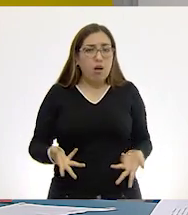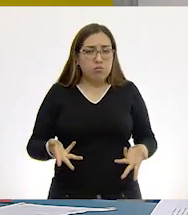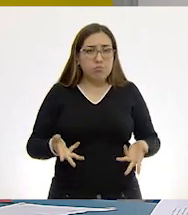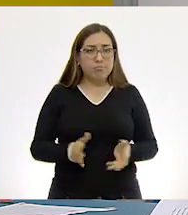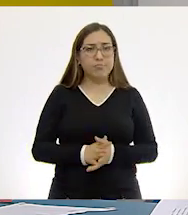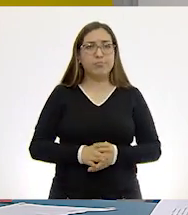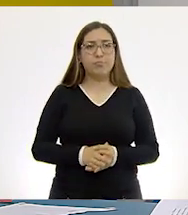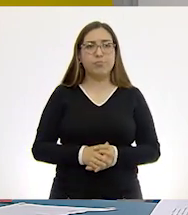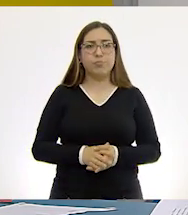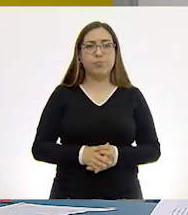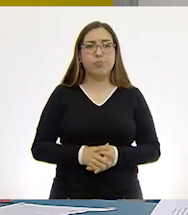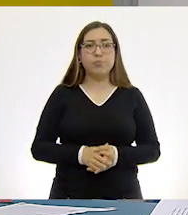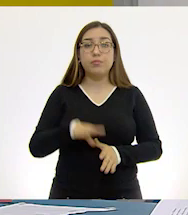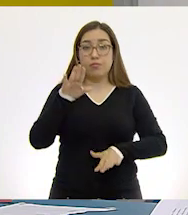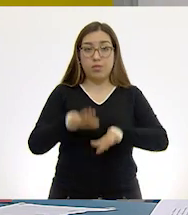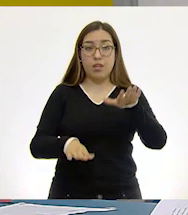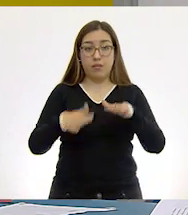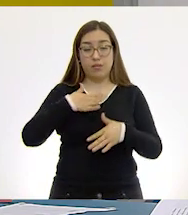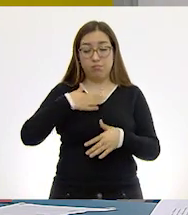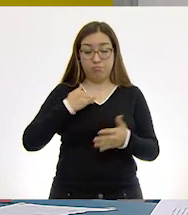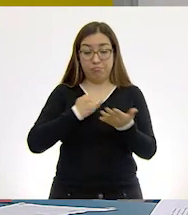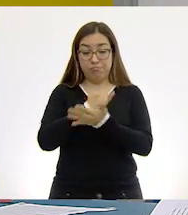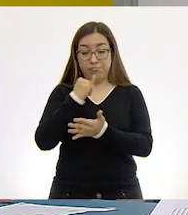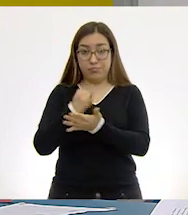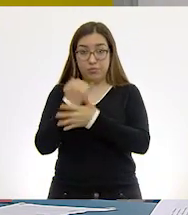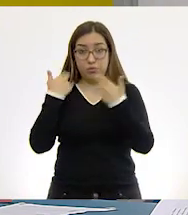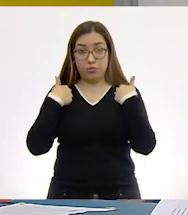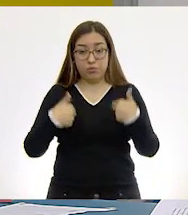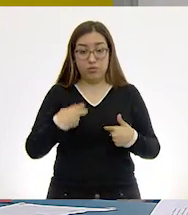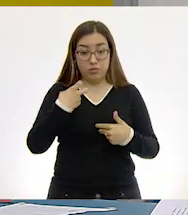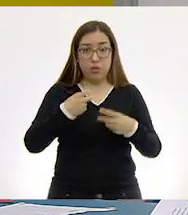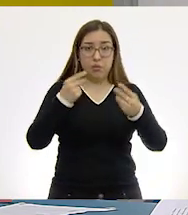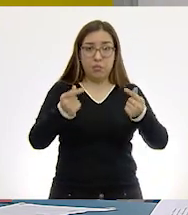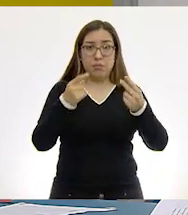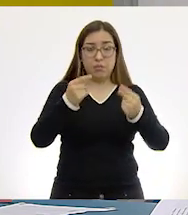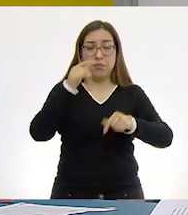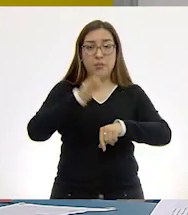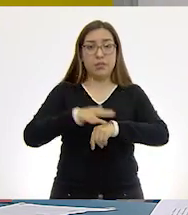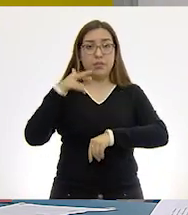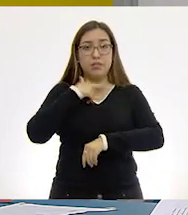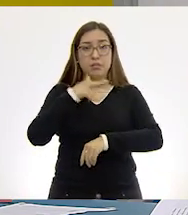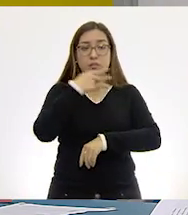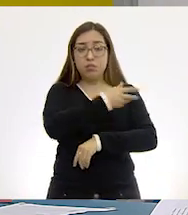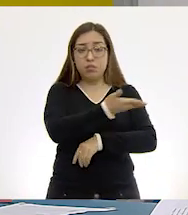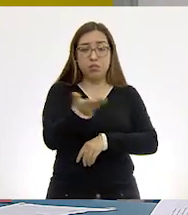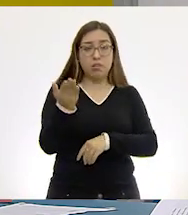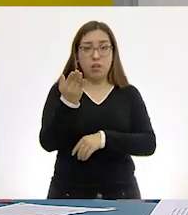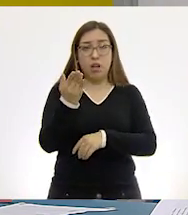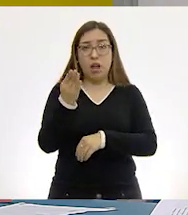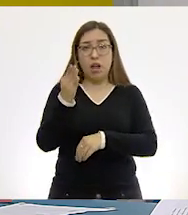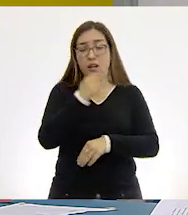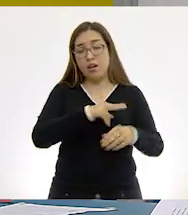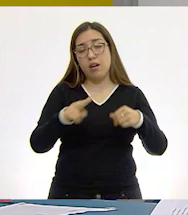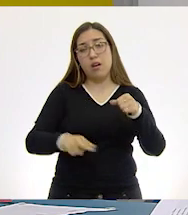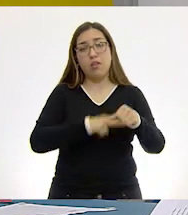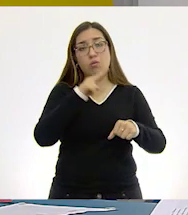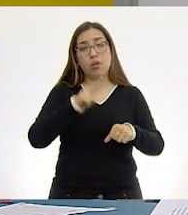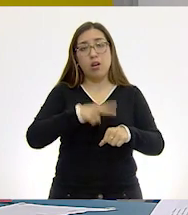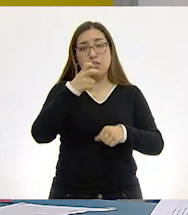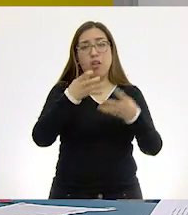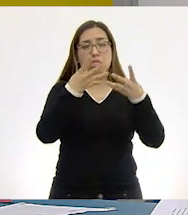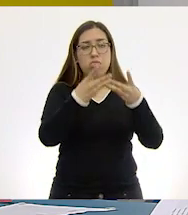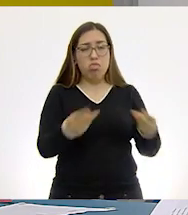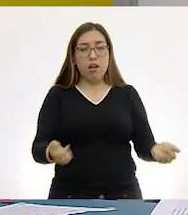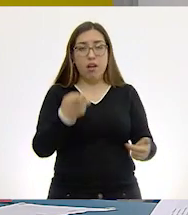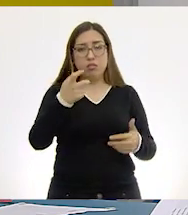tienen efectos que modifican y aceleran los procesos de extinción y provocan grandes desequilibrios en la naturaleza, pues estos